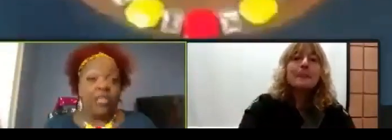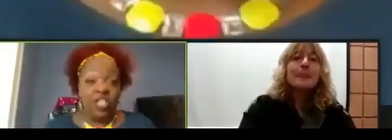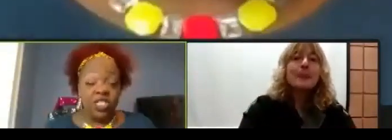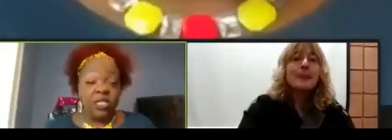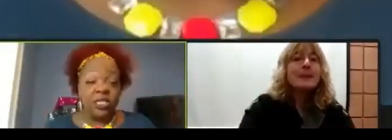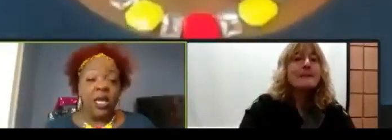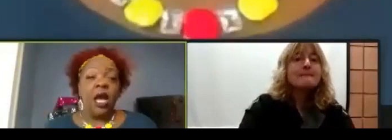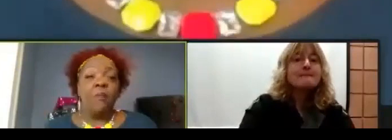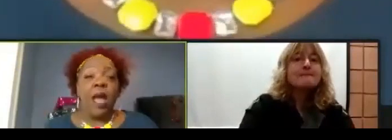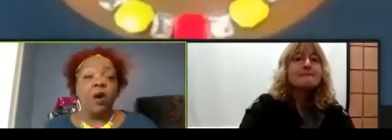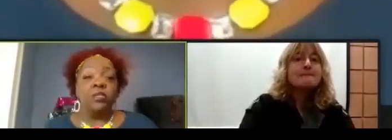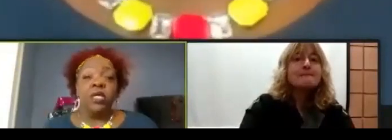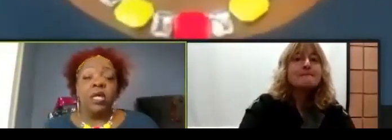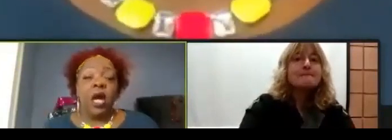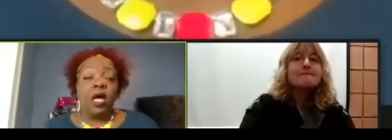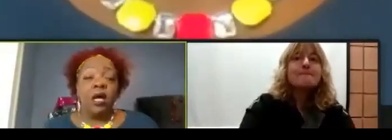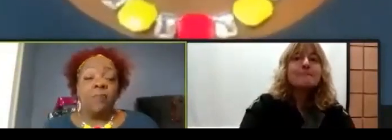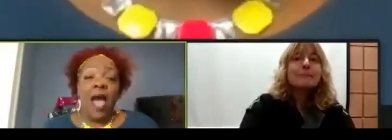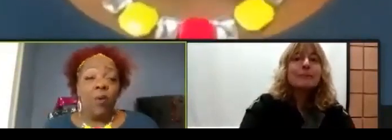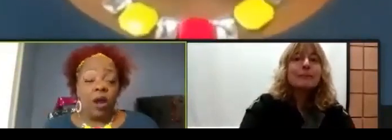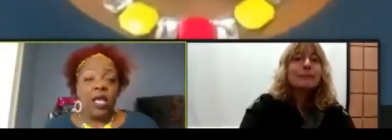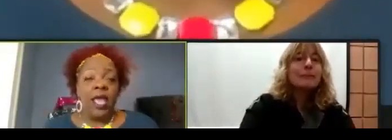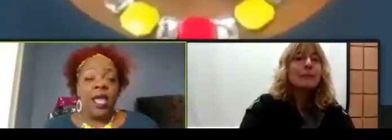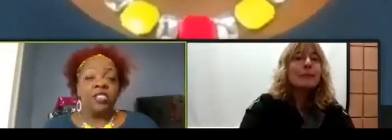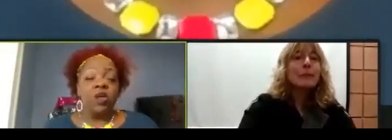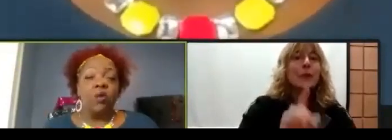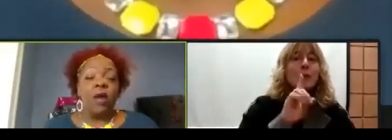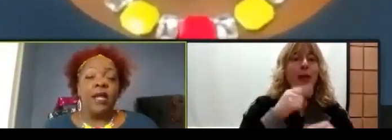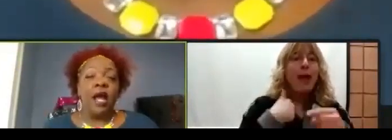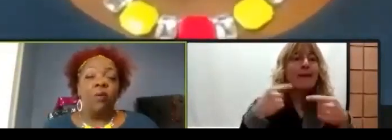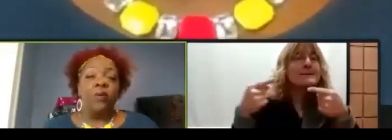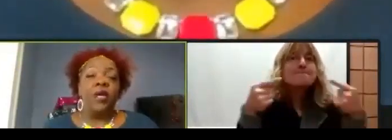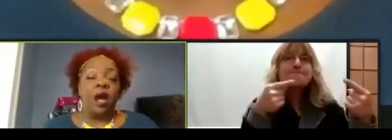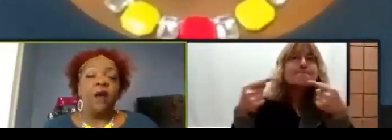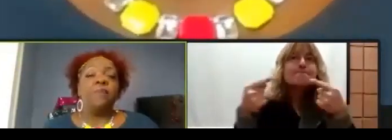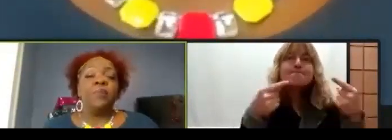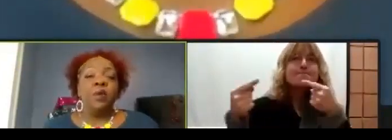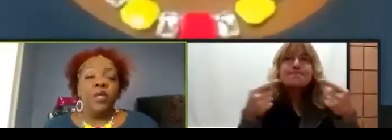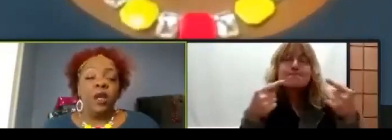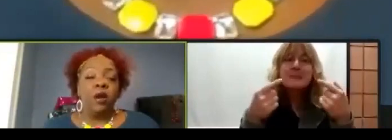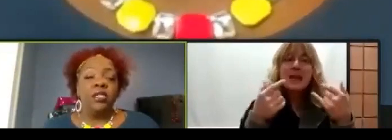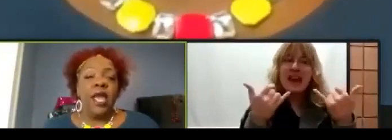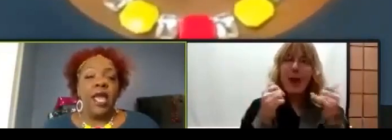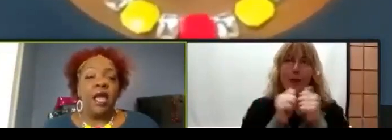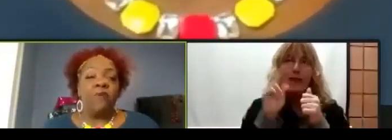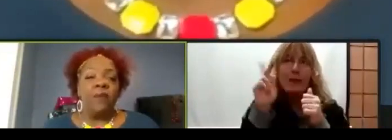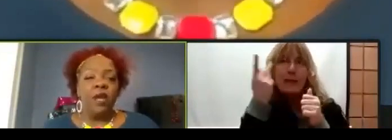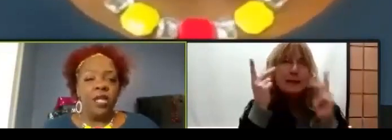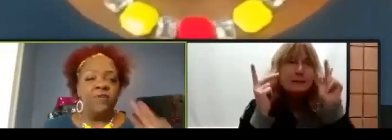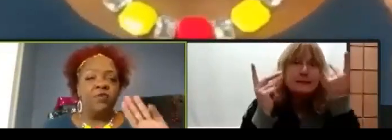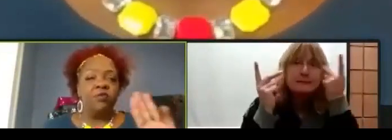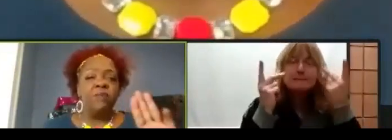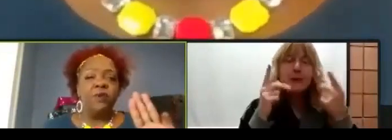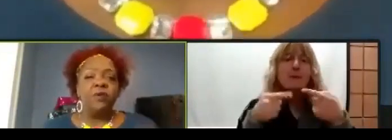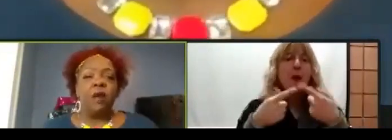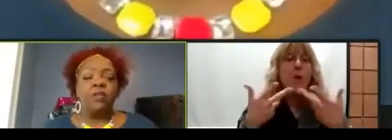entonces ahorita donde estamos estamos corrientemente te les voy a dar unos números darles lo